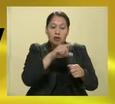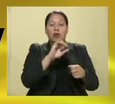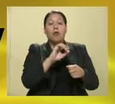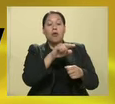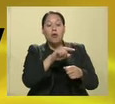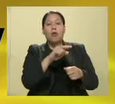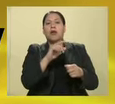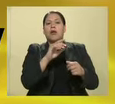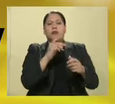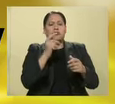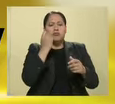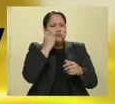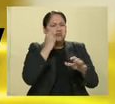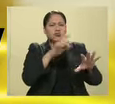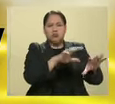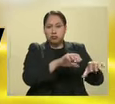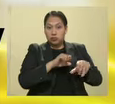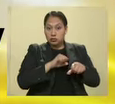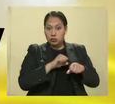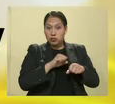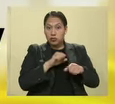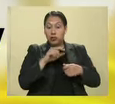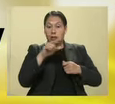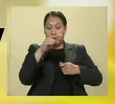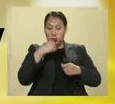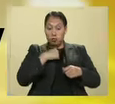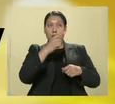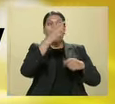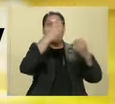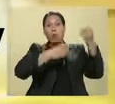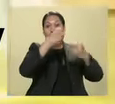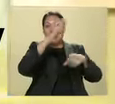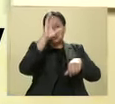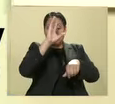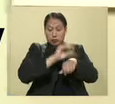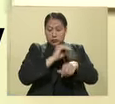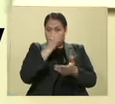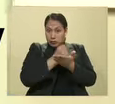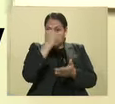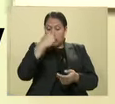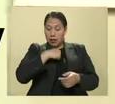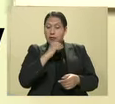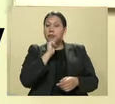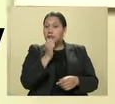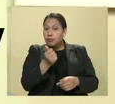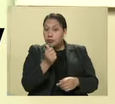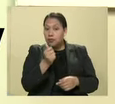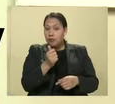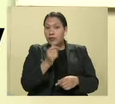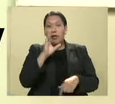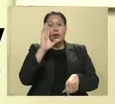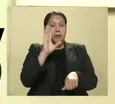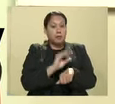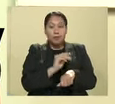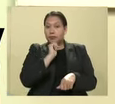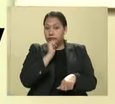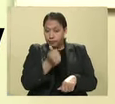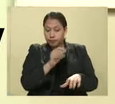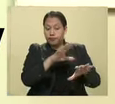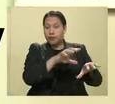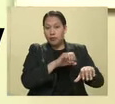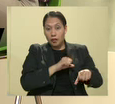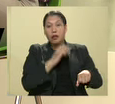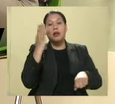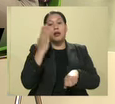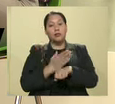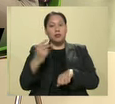incapaz y que no ejerzas la patria potestad, la tutela o la custodia legal sobre él, la